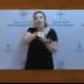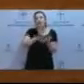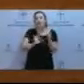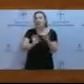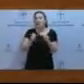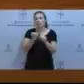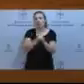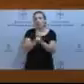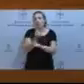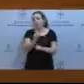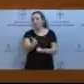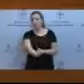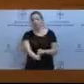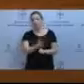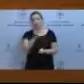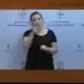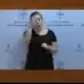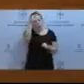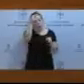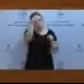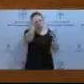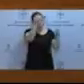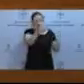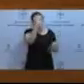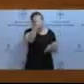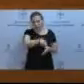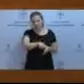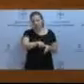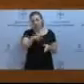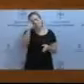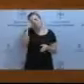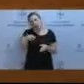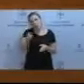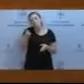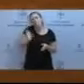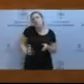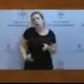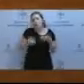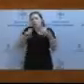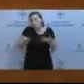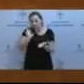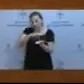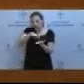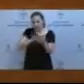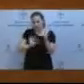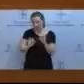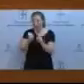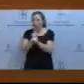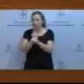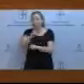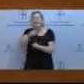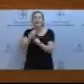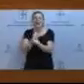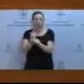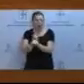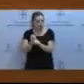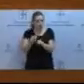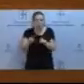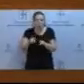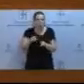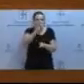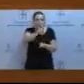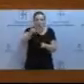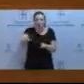qué no? Porque usted sabe también, como yo, lo que se paga en esos centros especiales de empleo, el trabajo que desarrollan esa gente, que es un trabajo como cualquier persona